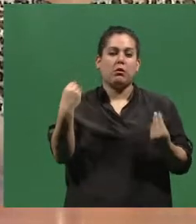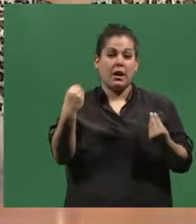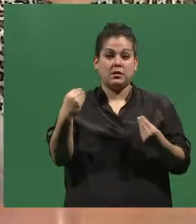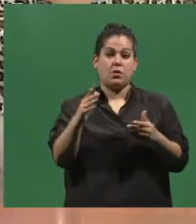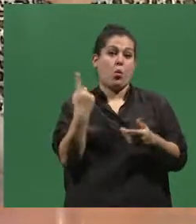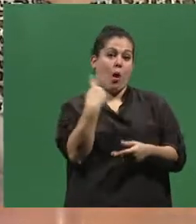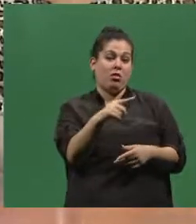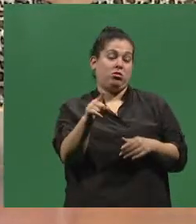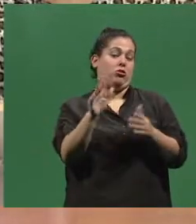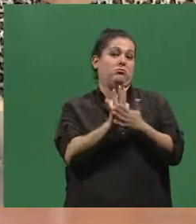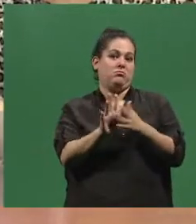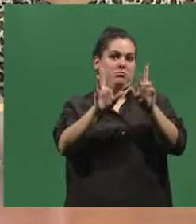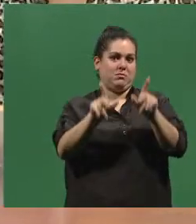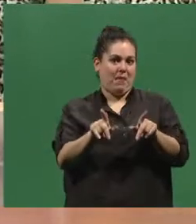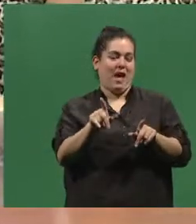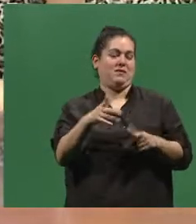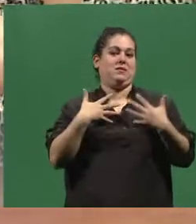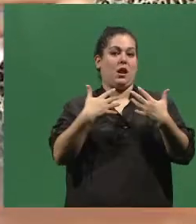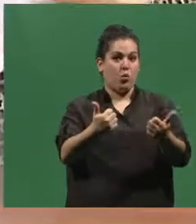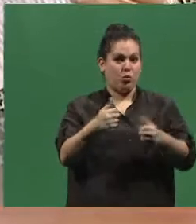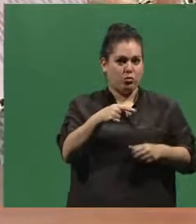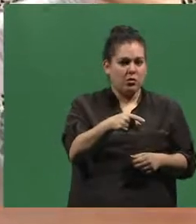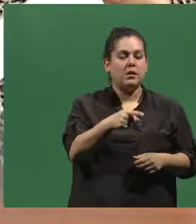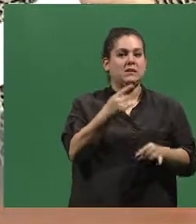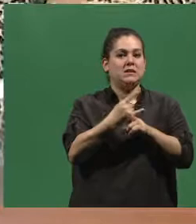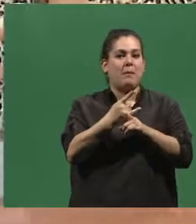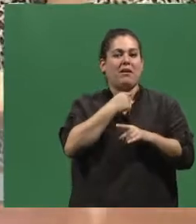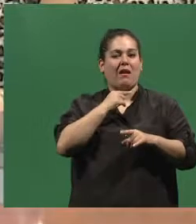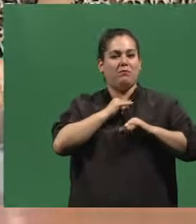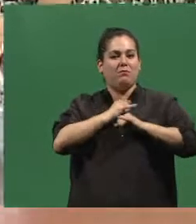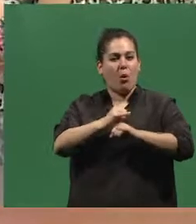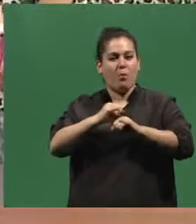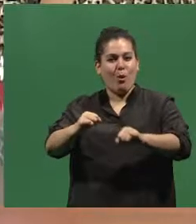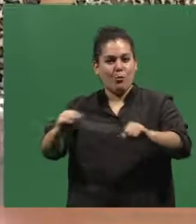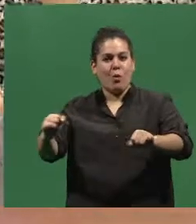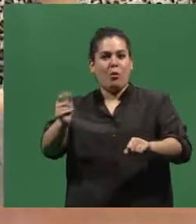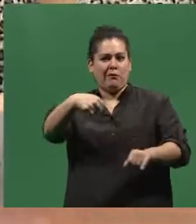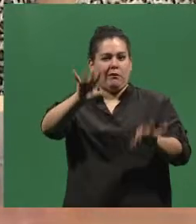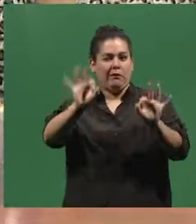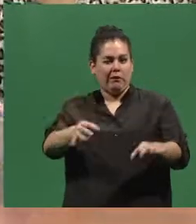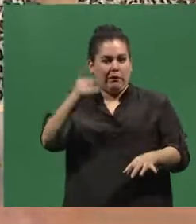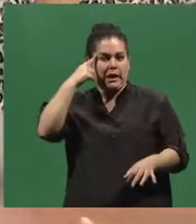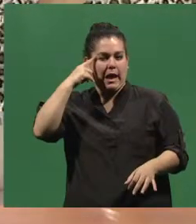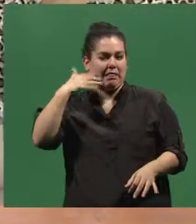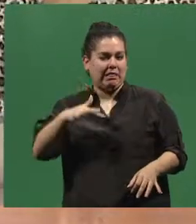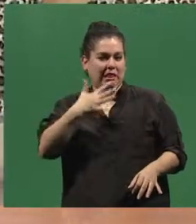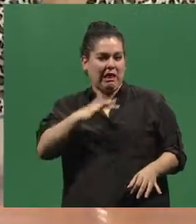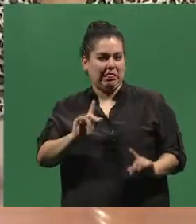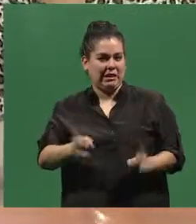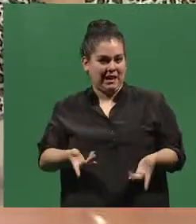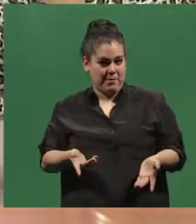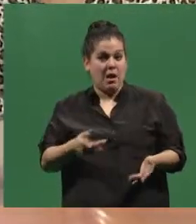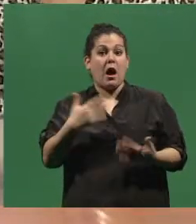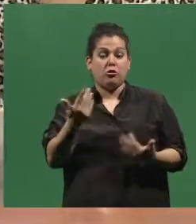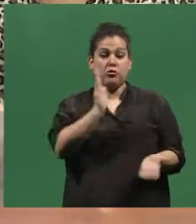de las políticas sanitarias referidas a alimentación saludable tiene que ver con la difusión y la concientización. Entonces, todas las multas, ese fondo